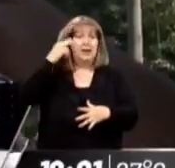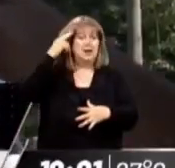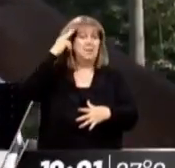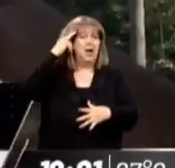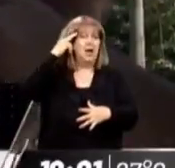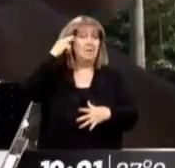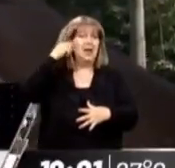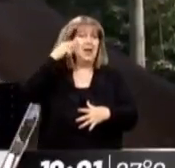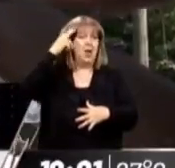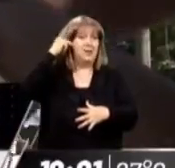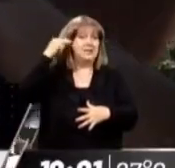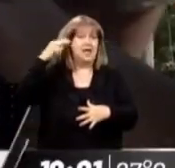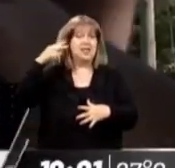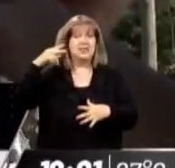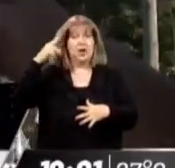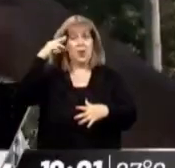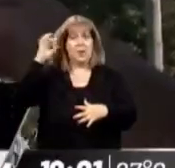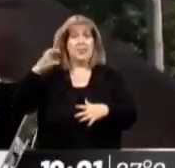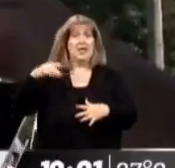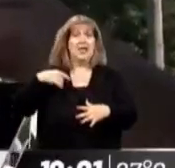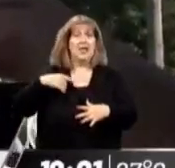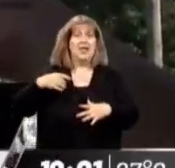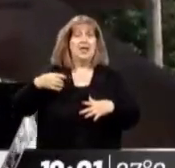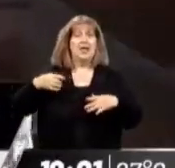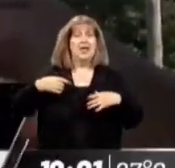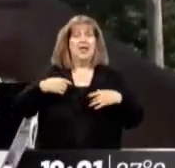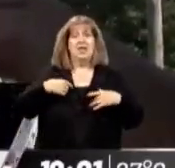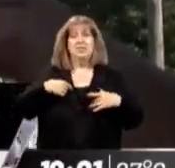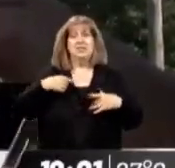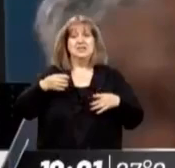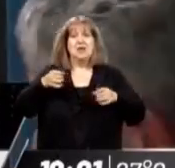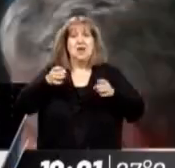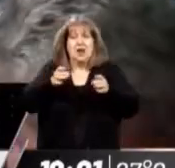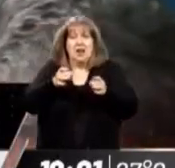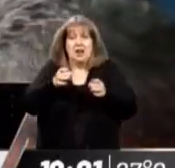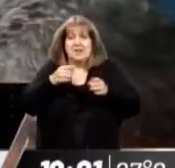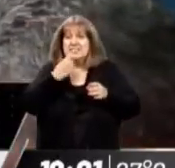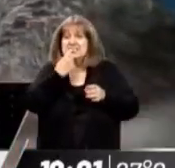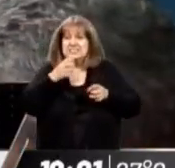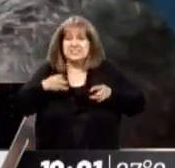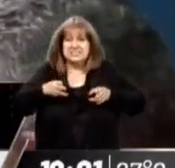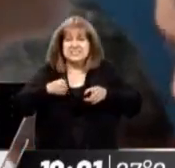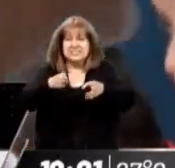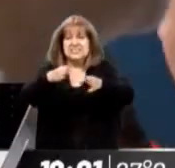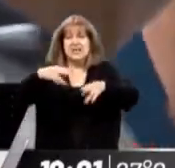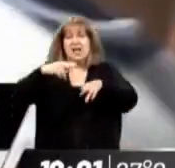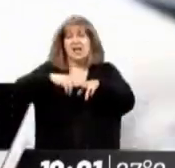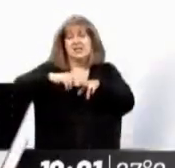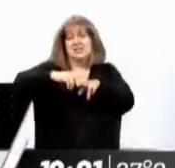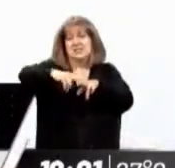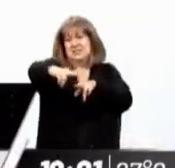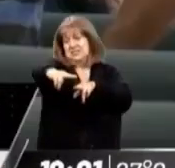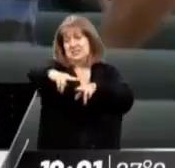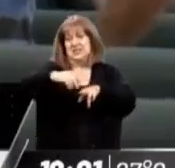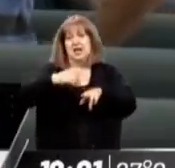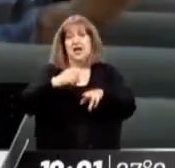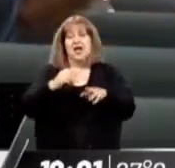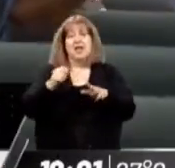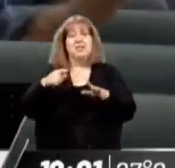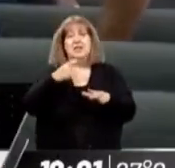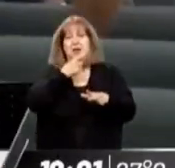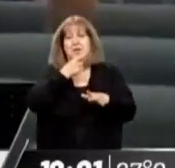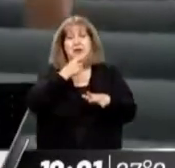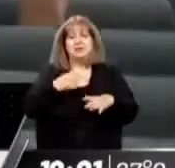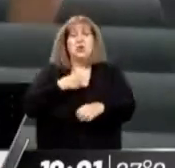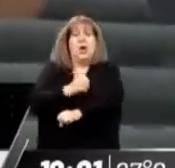90. Lo tiraron, hicieron ceniza con nuestros durmientes y hoy vuelve el tren a Palmira. Así que imagínate